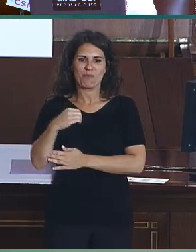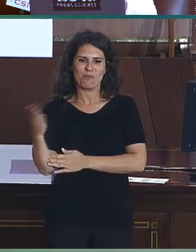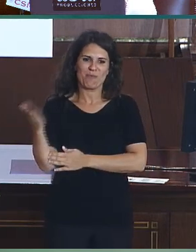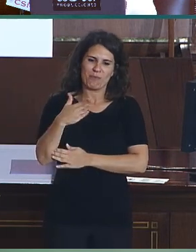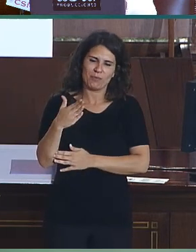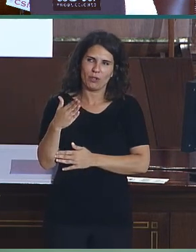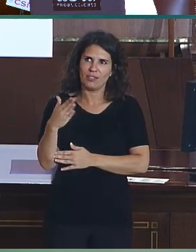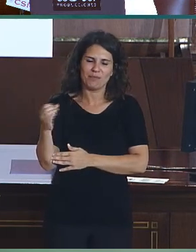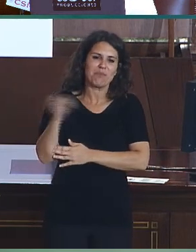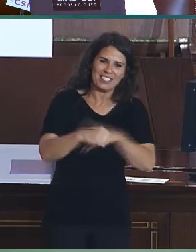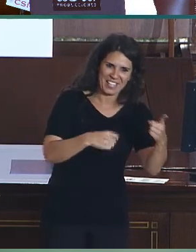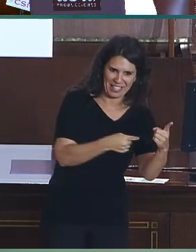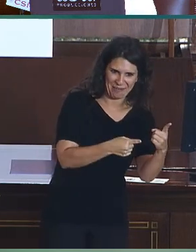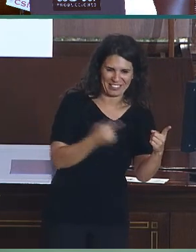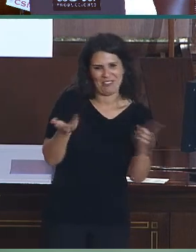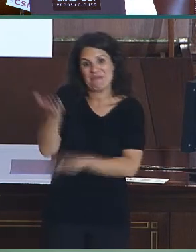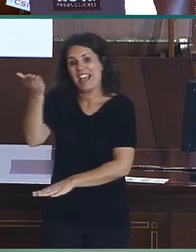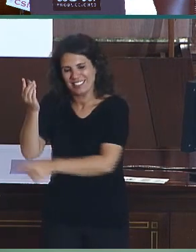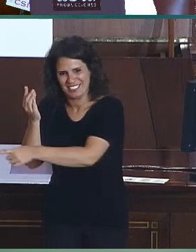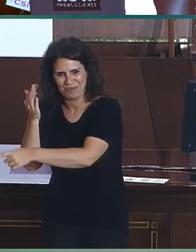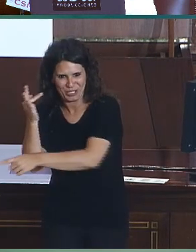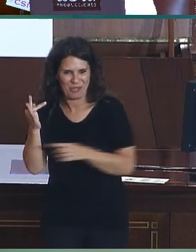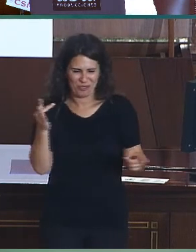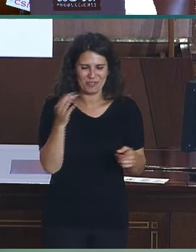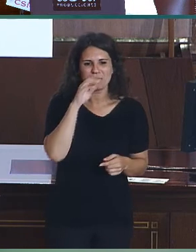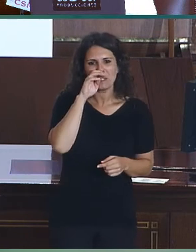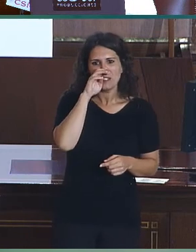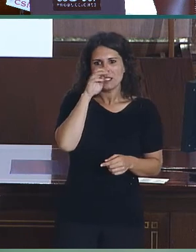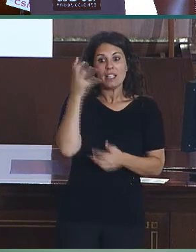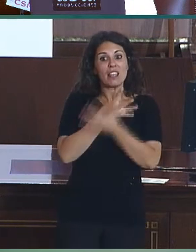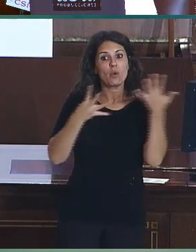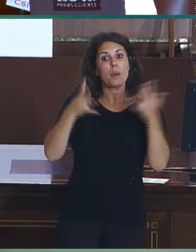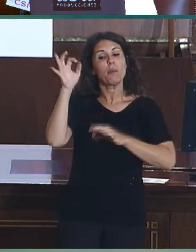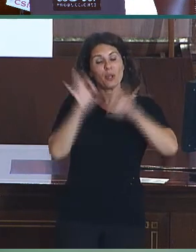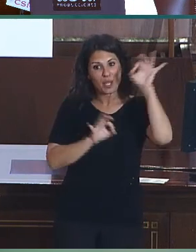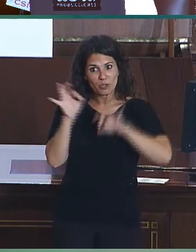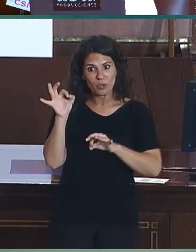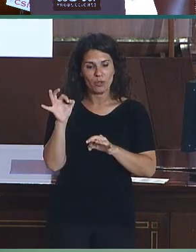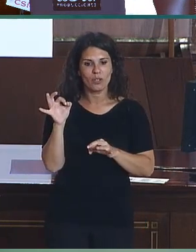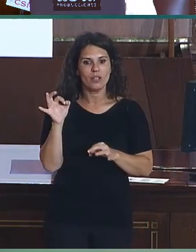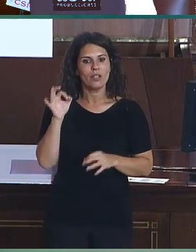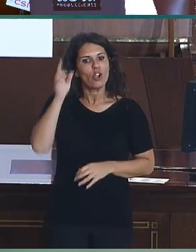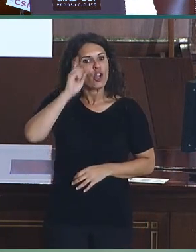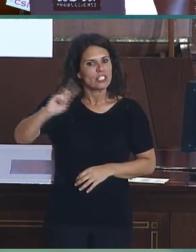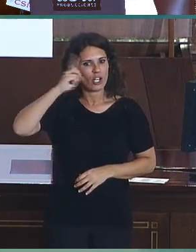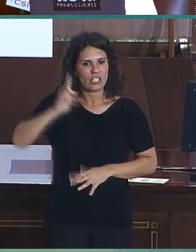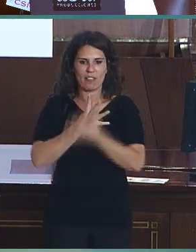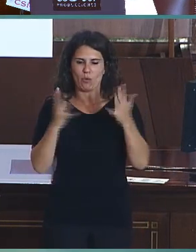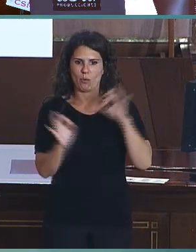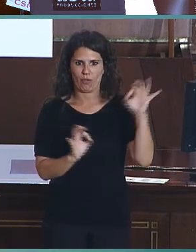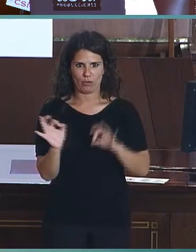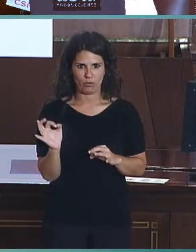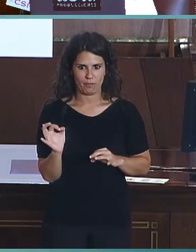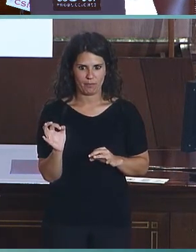con muchísimas respuestas, más del 19%, de tipo no sé. No obstante, esto